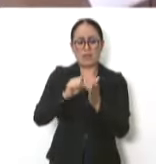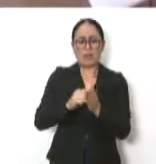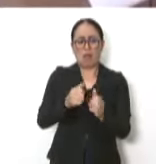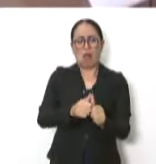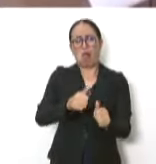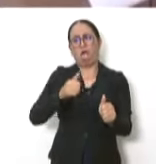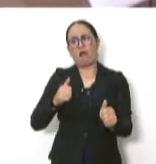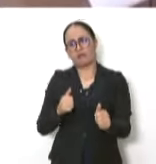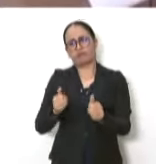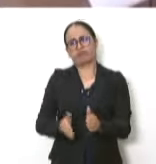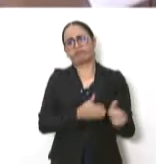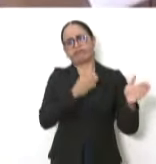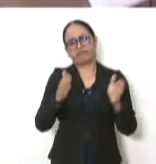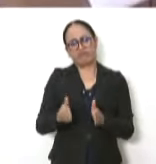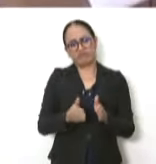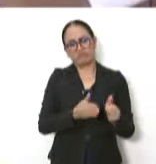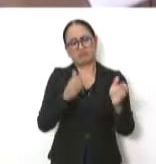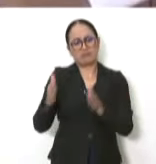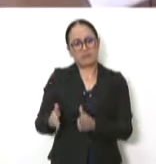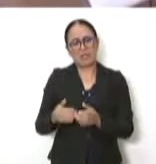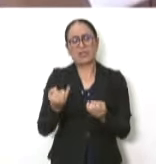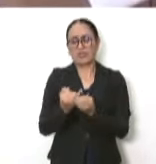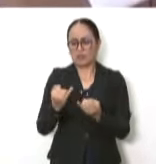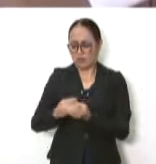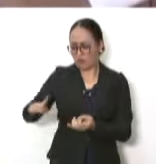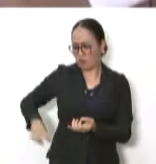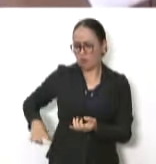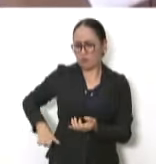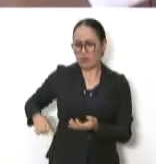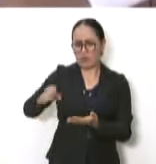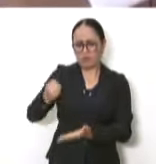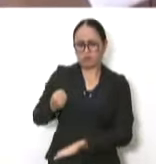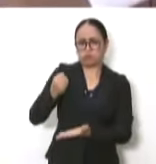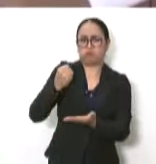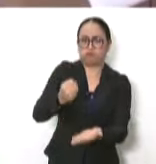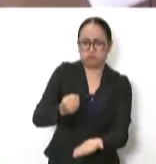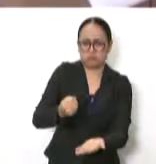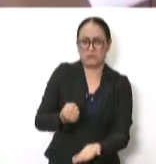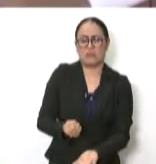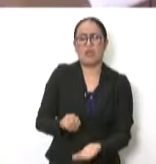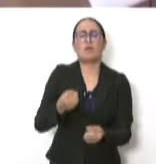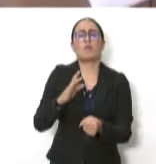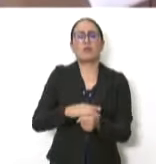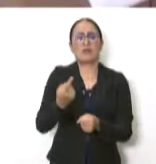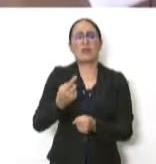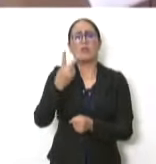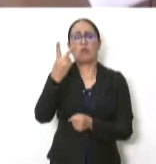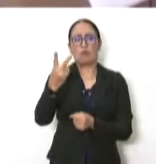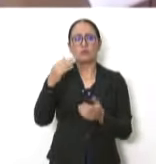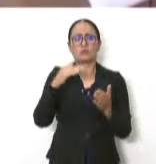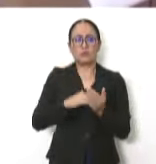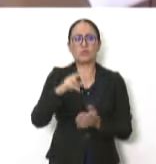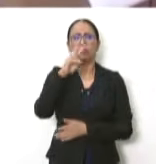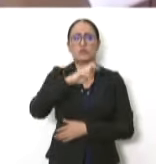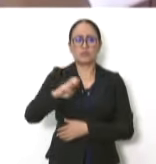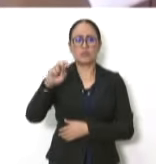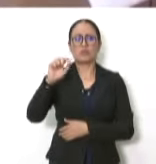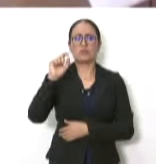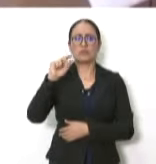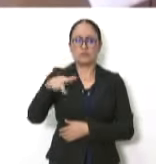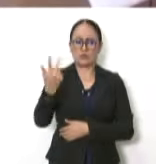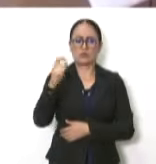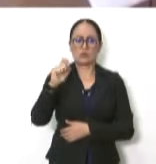ejecución, los sobrecostos para el erario público, pues se requirió una inversión final de 2.213.5